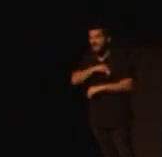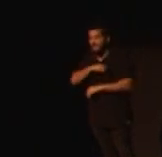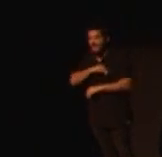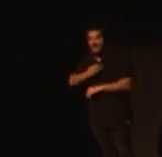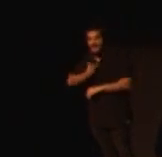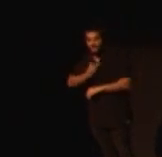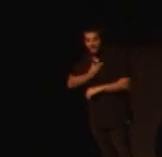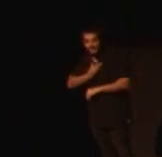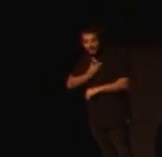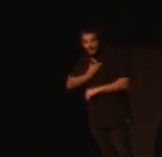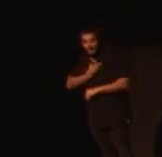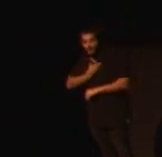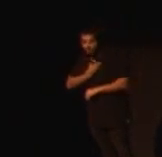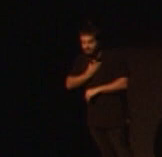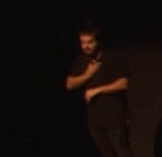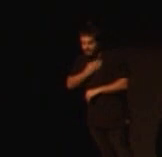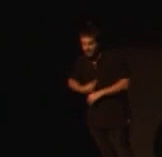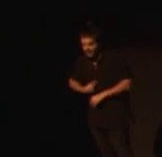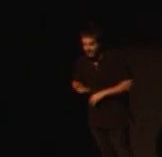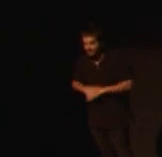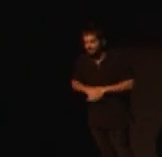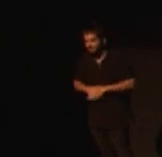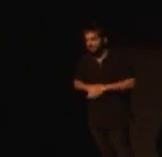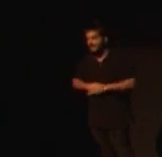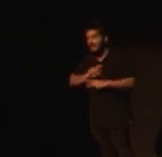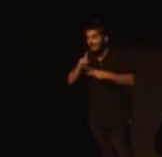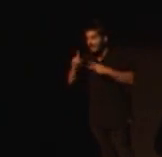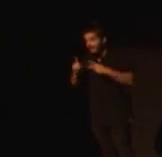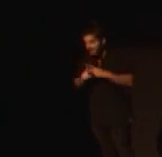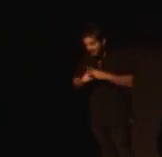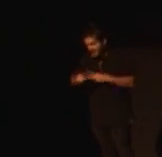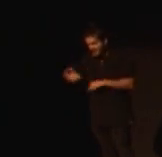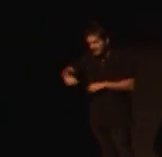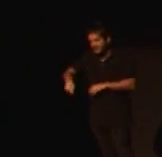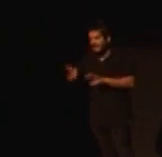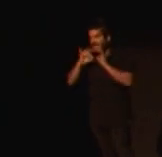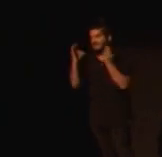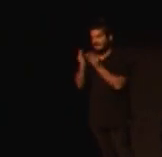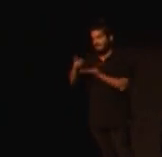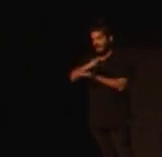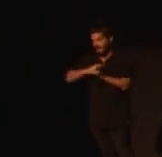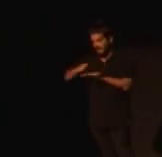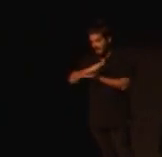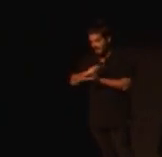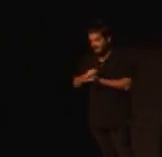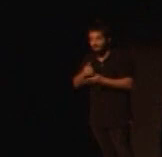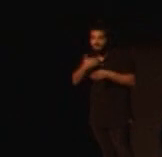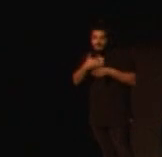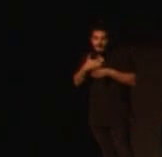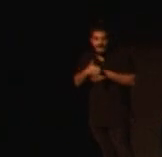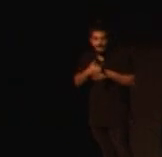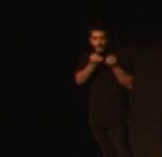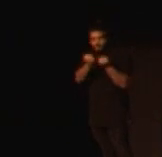Murcia de Bienestar Social, Familia y Salud, vicepresidente primero de la Asamblea Regional y resto de autoridades locales y